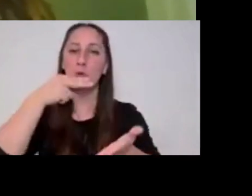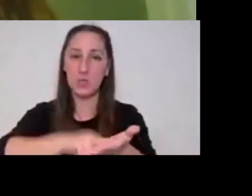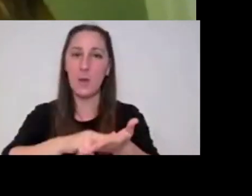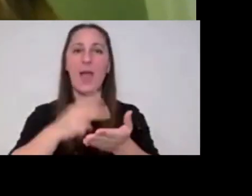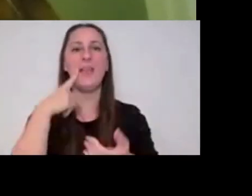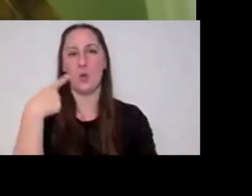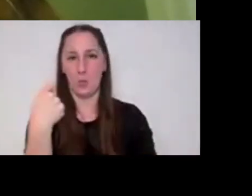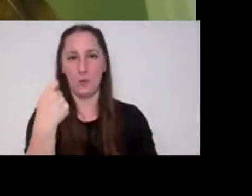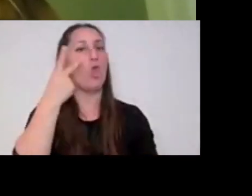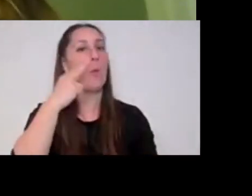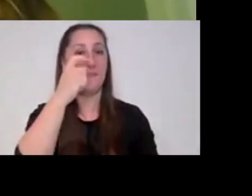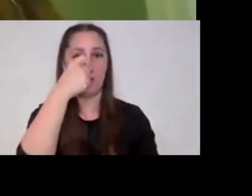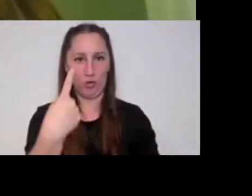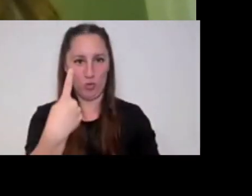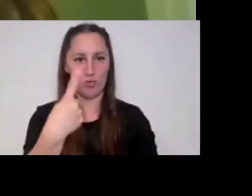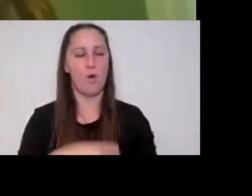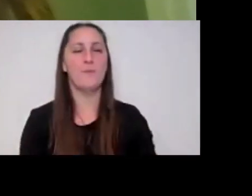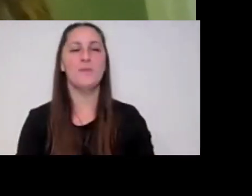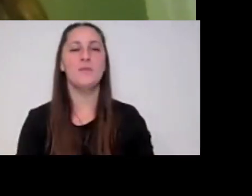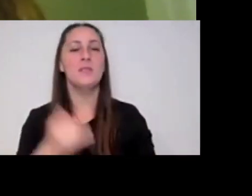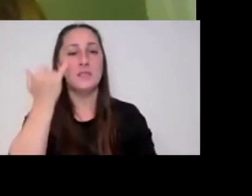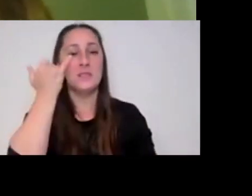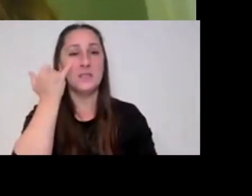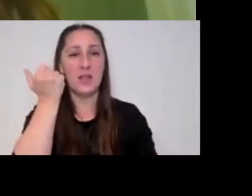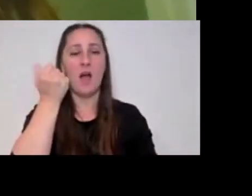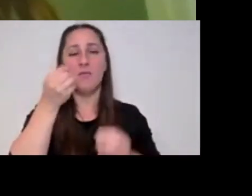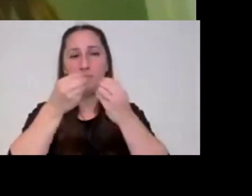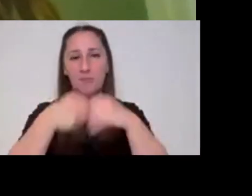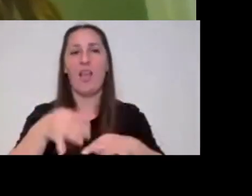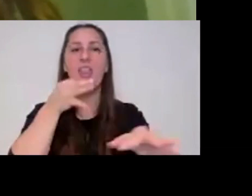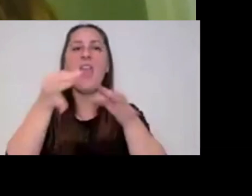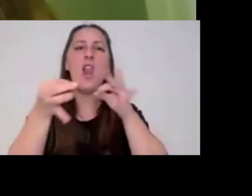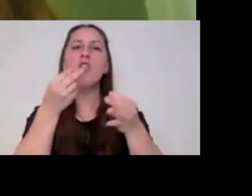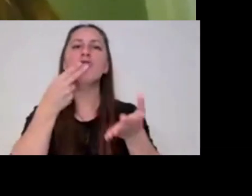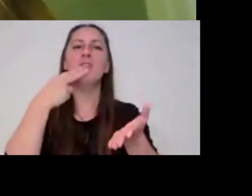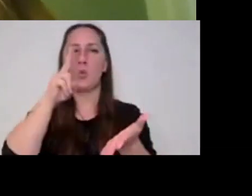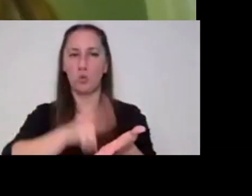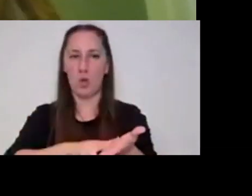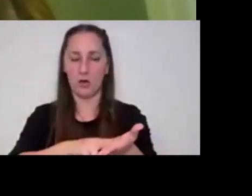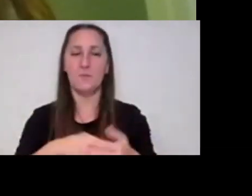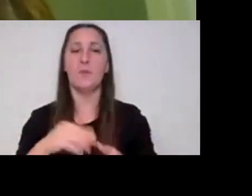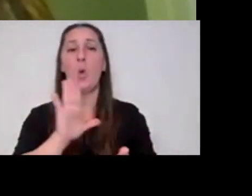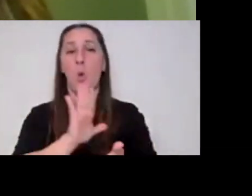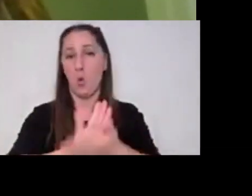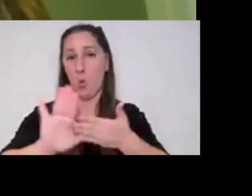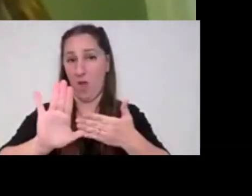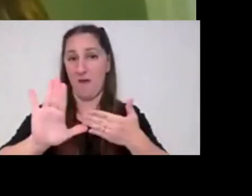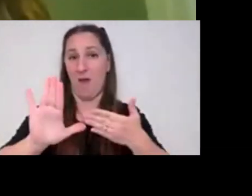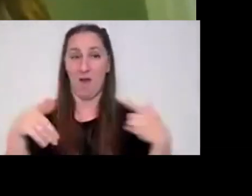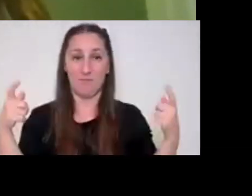previsional del 2021, la cual hemos dado el nombre de Diálogos Tributarios. En esta nueva edición traeremos